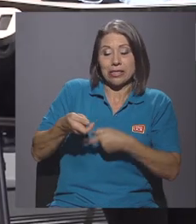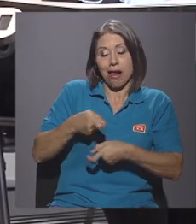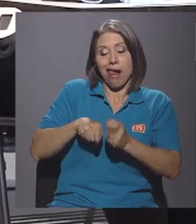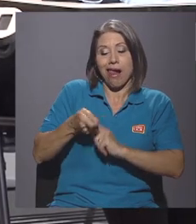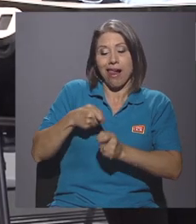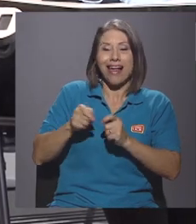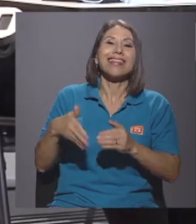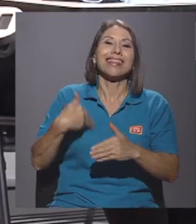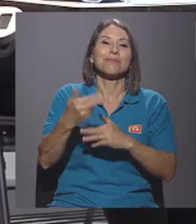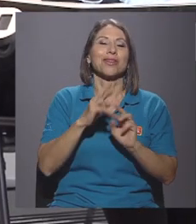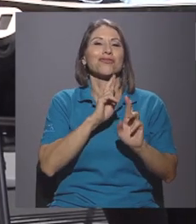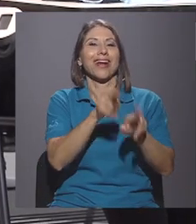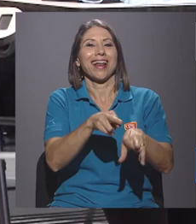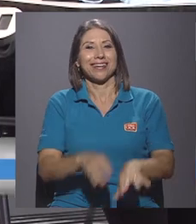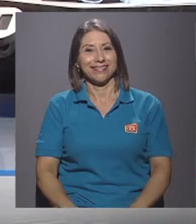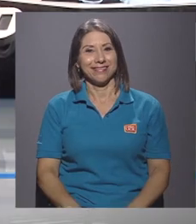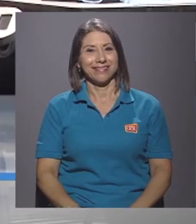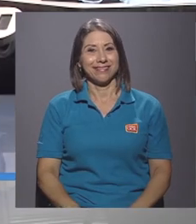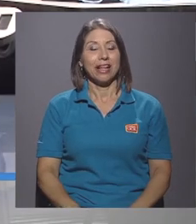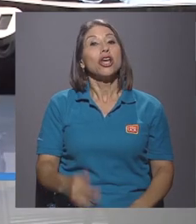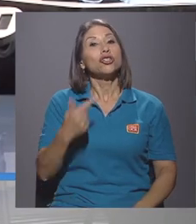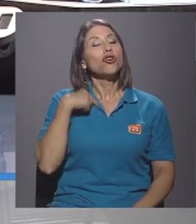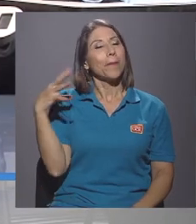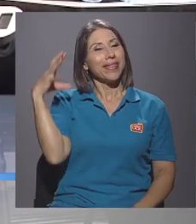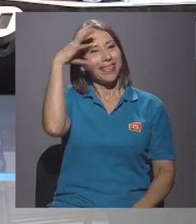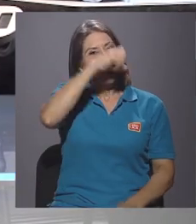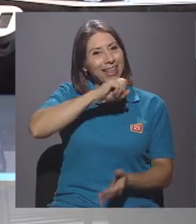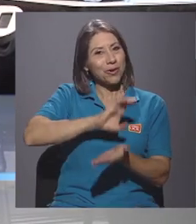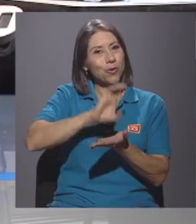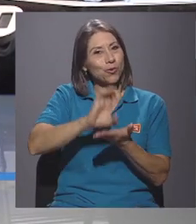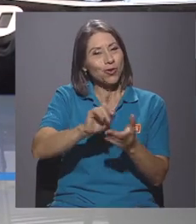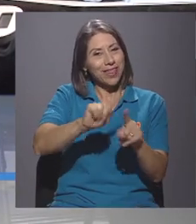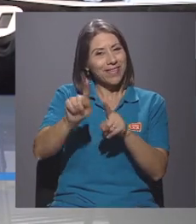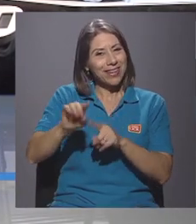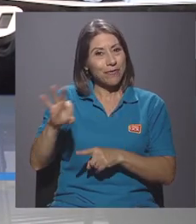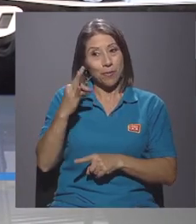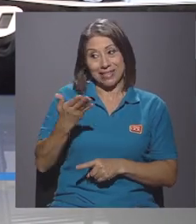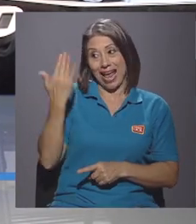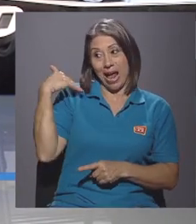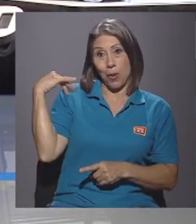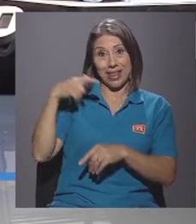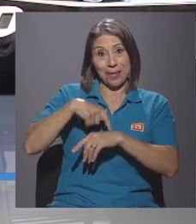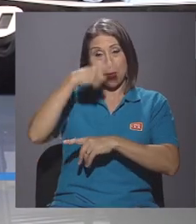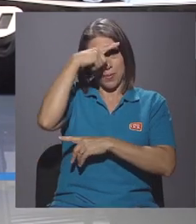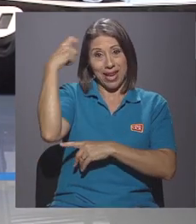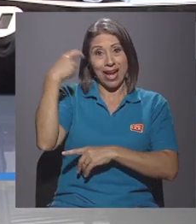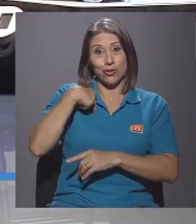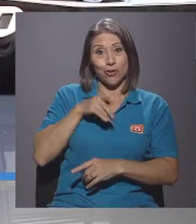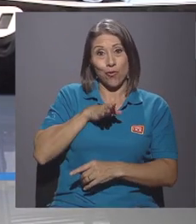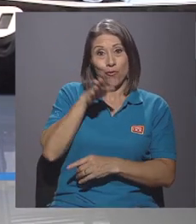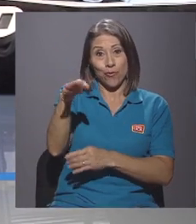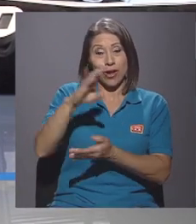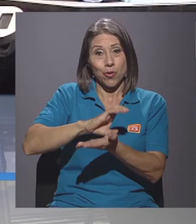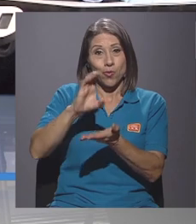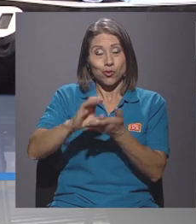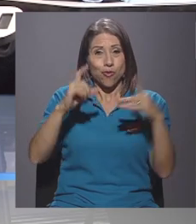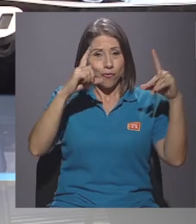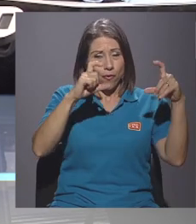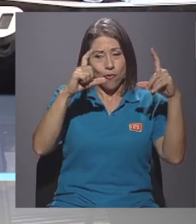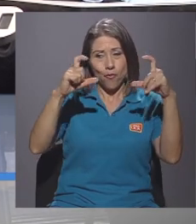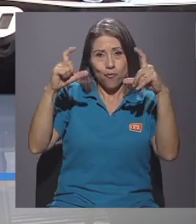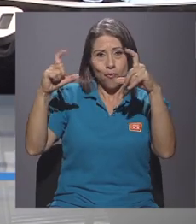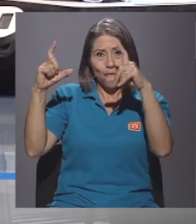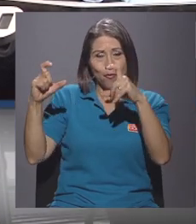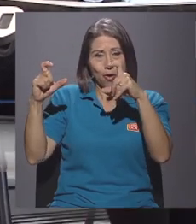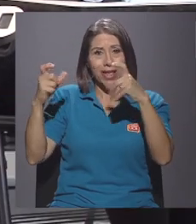curso de varias formas. Primero que nada, yo asistí a un curso de fotografía ahora en verano y la profesora nos informó que ya anteriormente